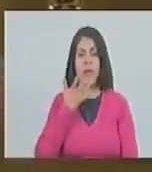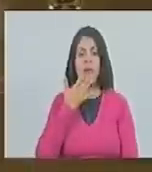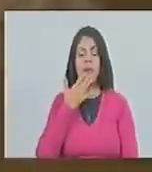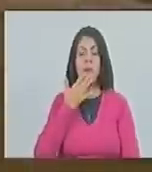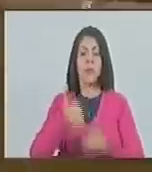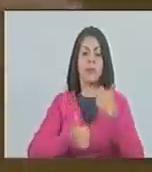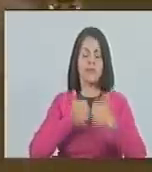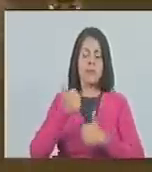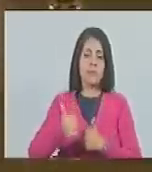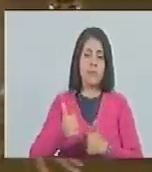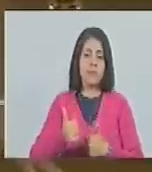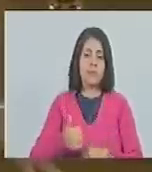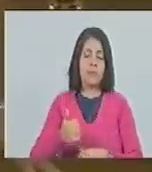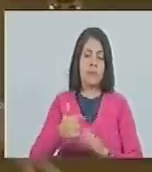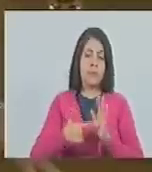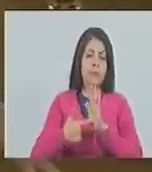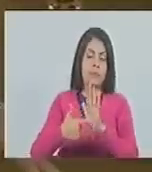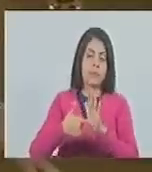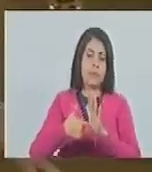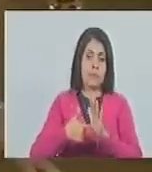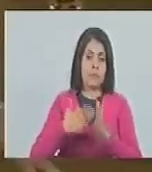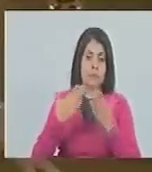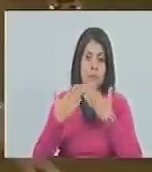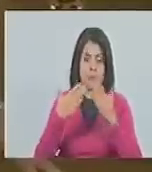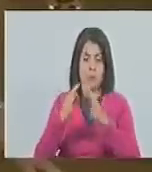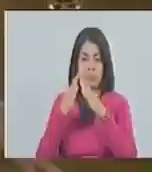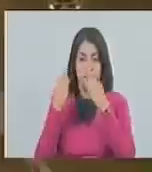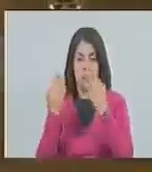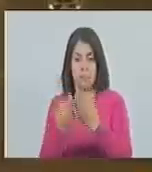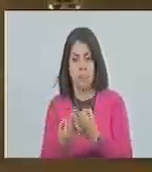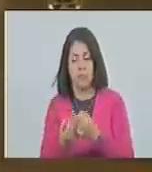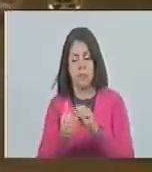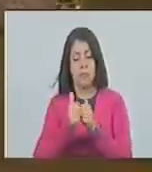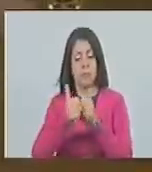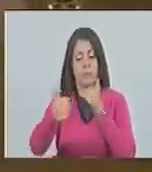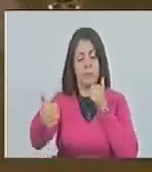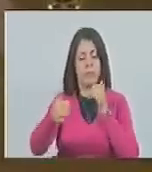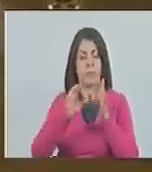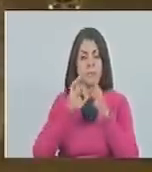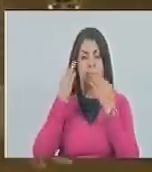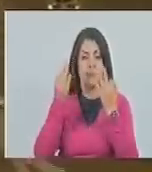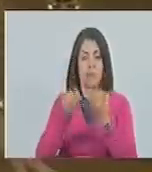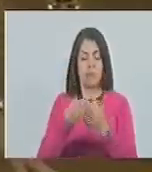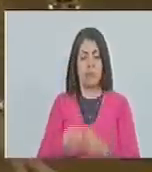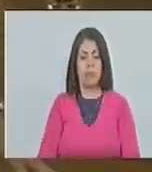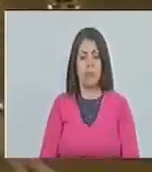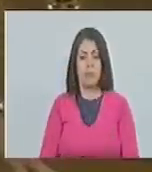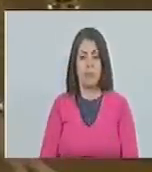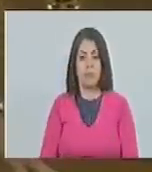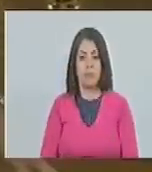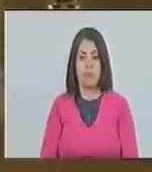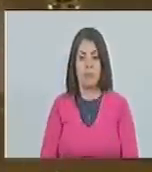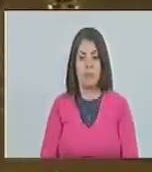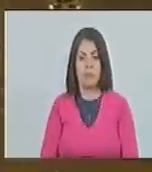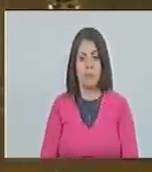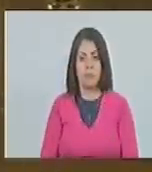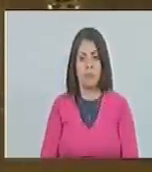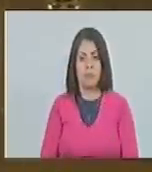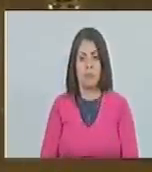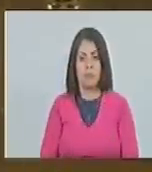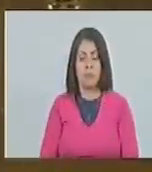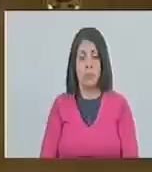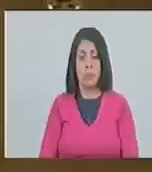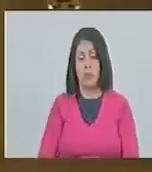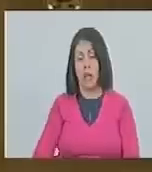es, como me refería ahorita, el trato a la familia, la separación familiar. Y bueno,